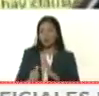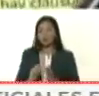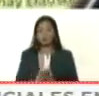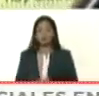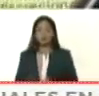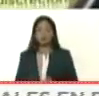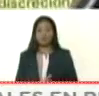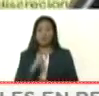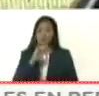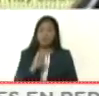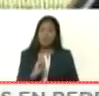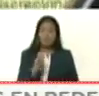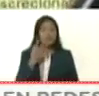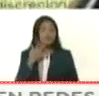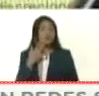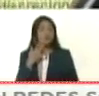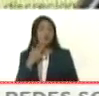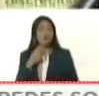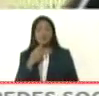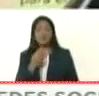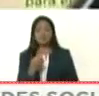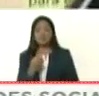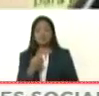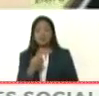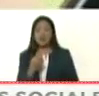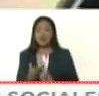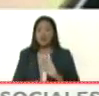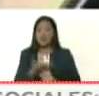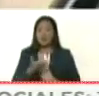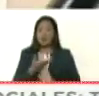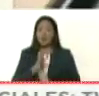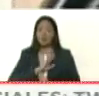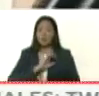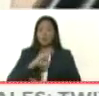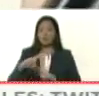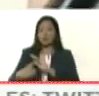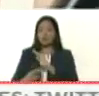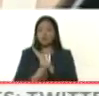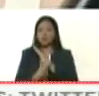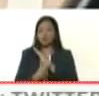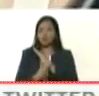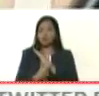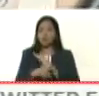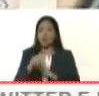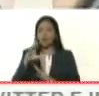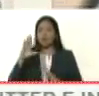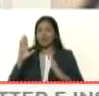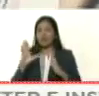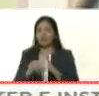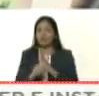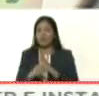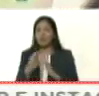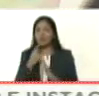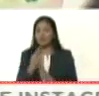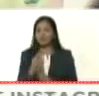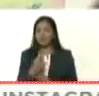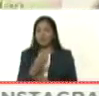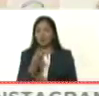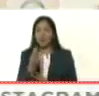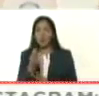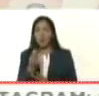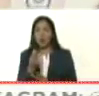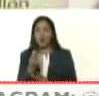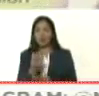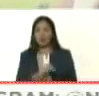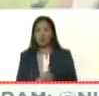aquí es la frase que va a inmortalizar a Guaidó como el mega ladrón que es. No dijo si